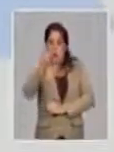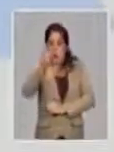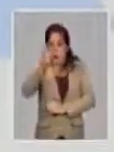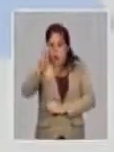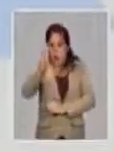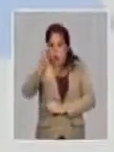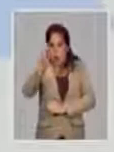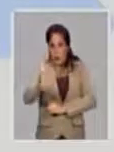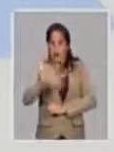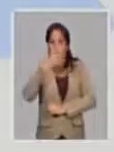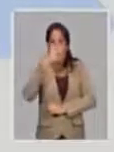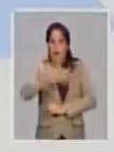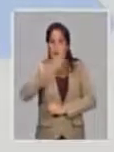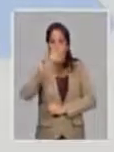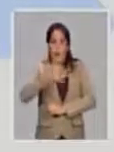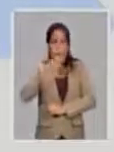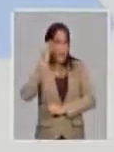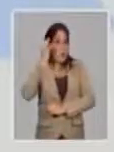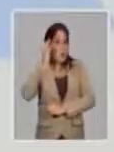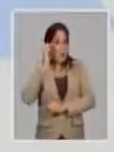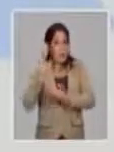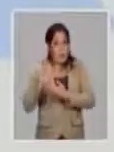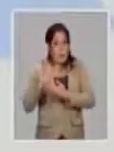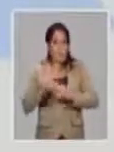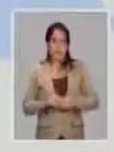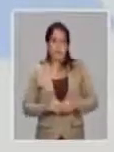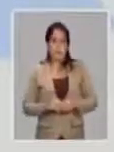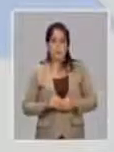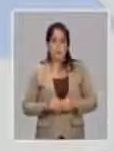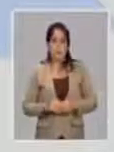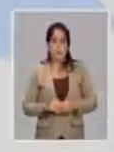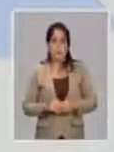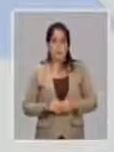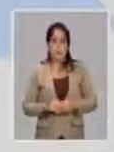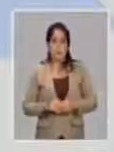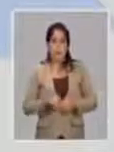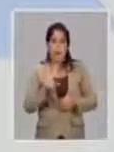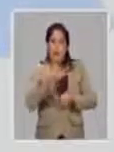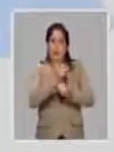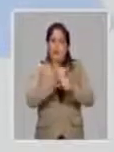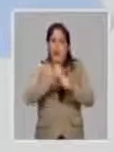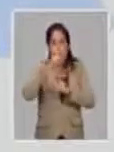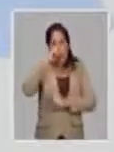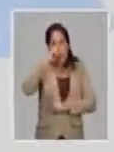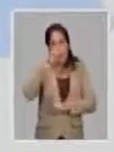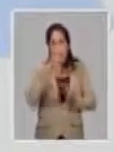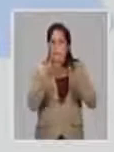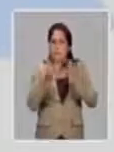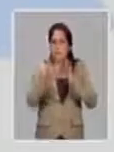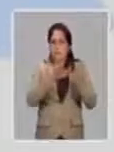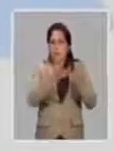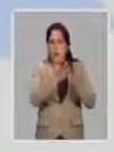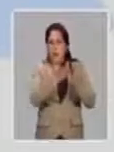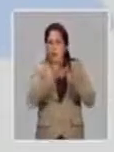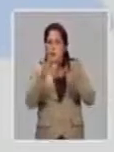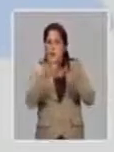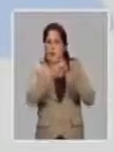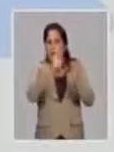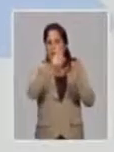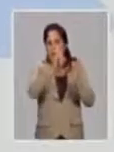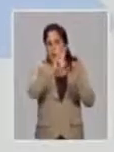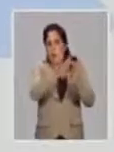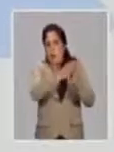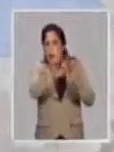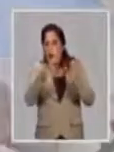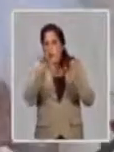voluntarios, que, como explicaba la colega Damar, en esta primera exposición humana se utilizan edades en un rango que para nosotros